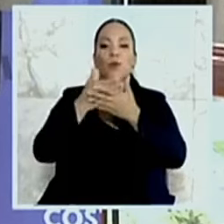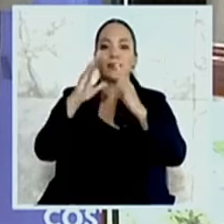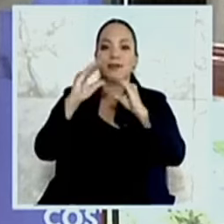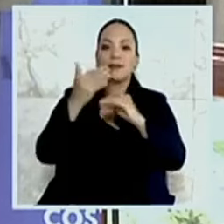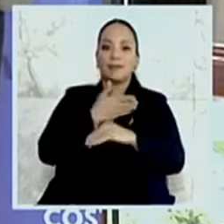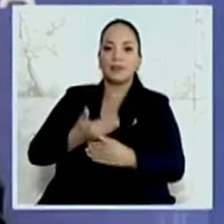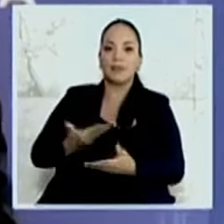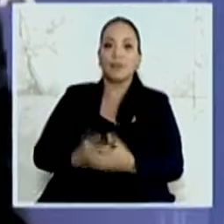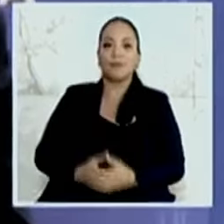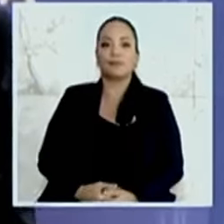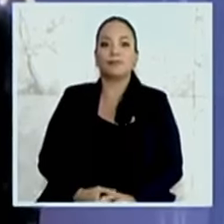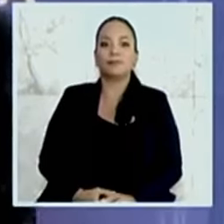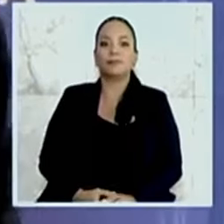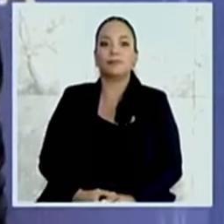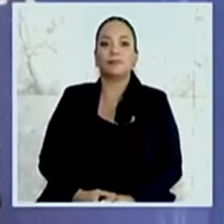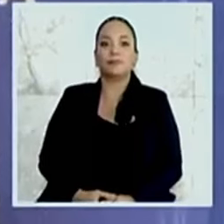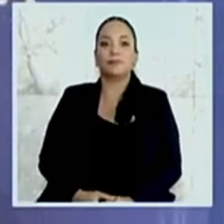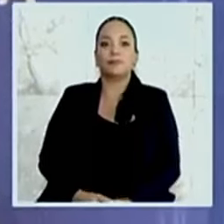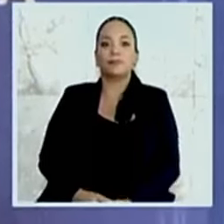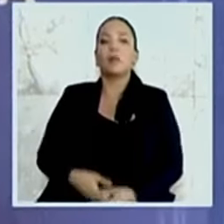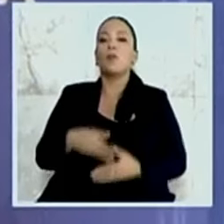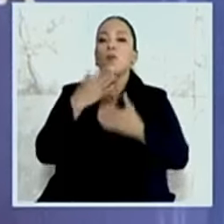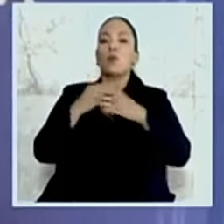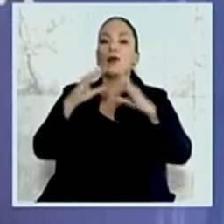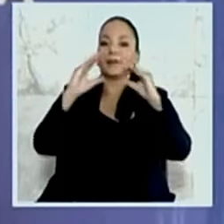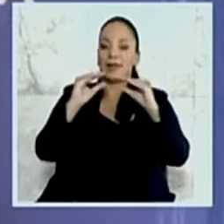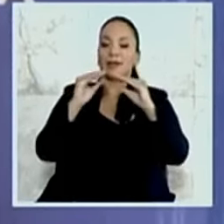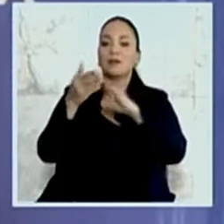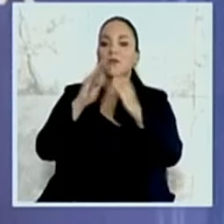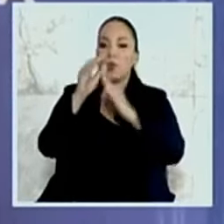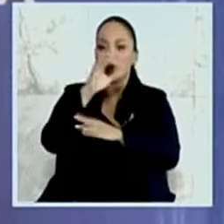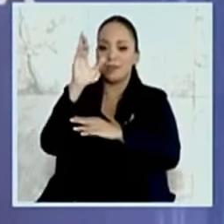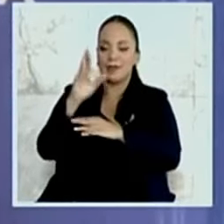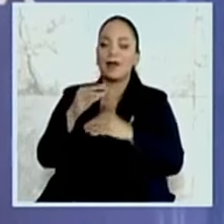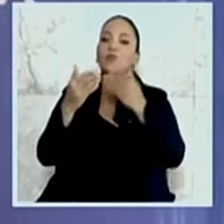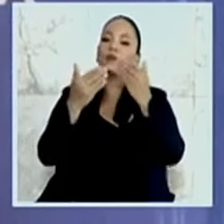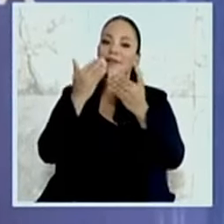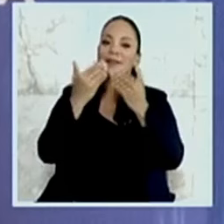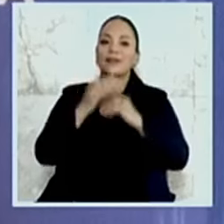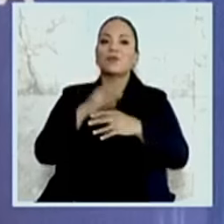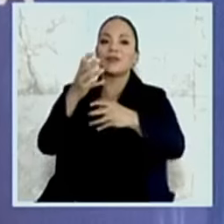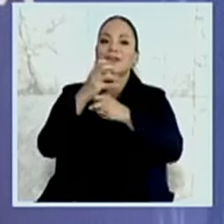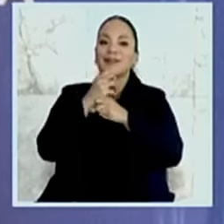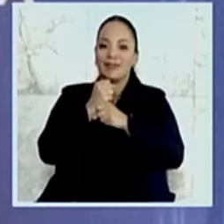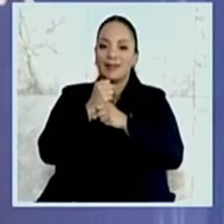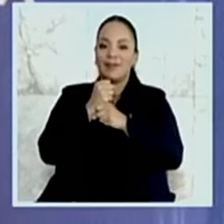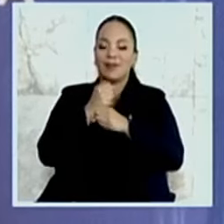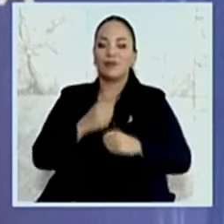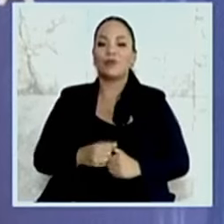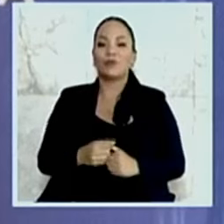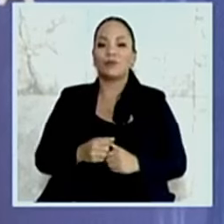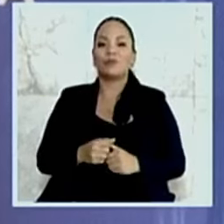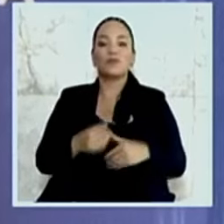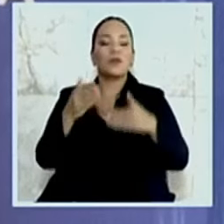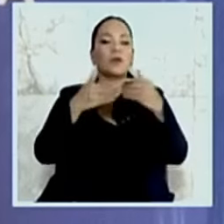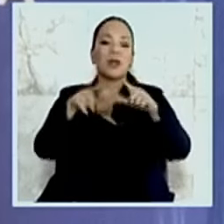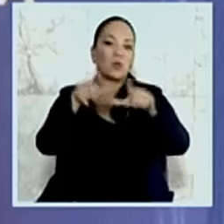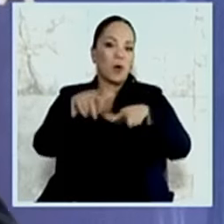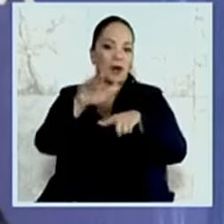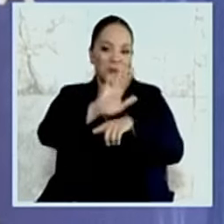presidente. Muy buenas tardes, pueblo de Costa Rica. Muchísimas gracias por recibirnos donde quiera que